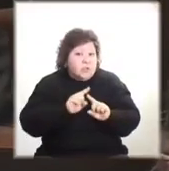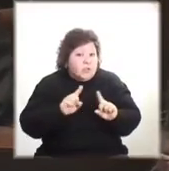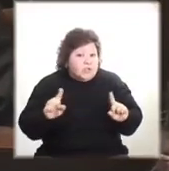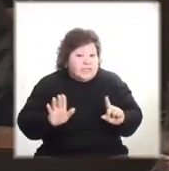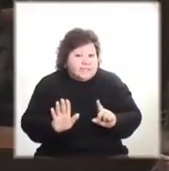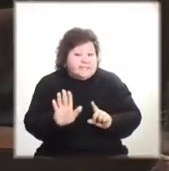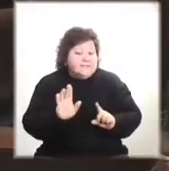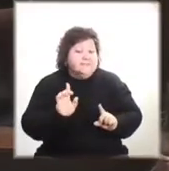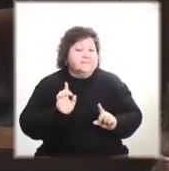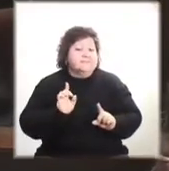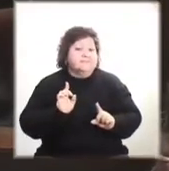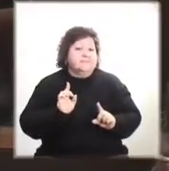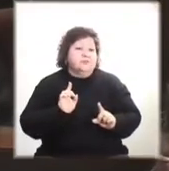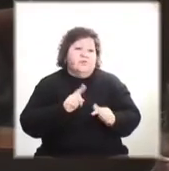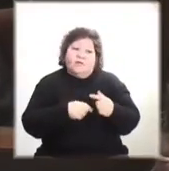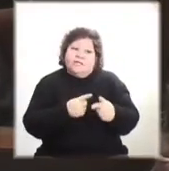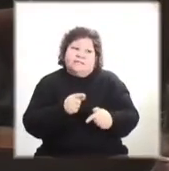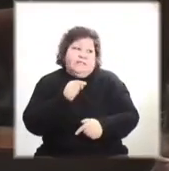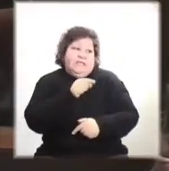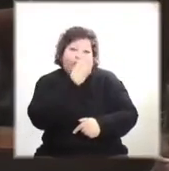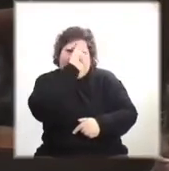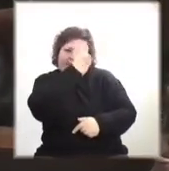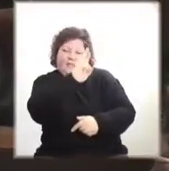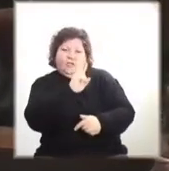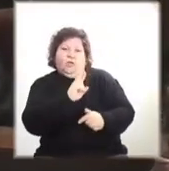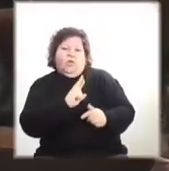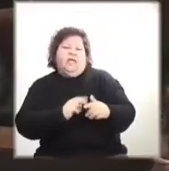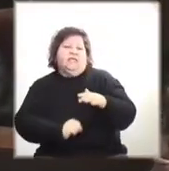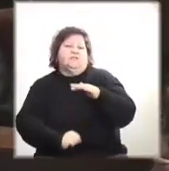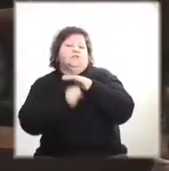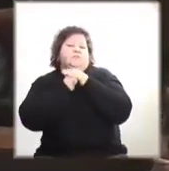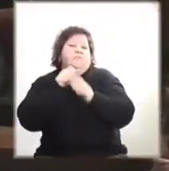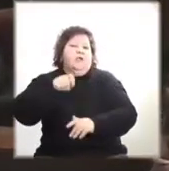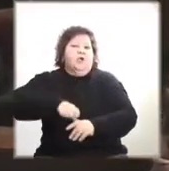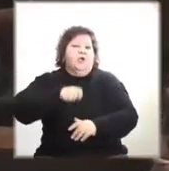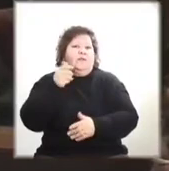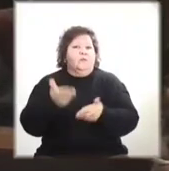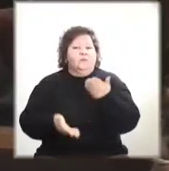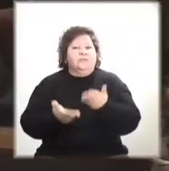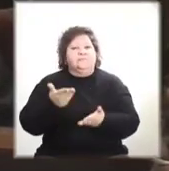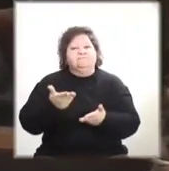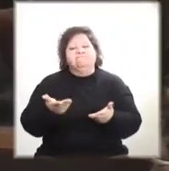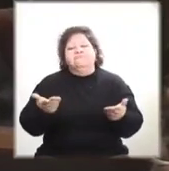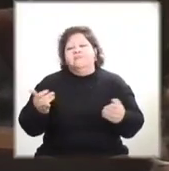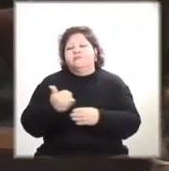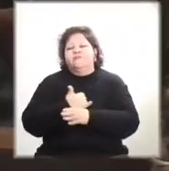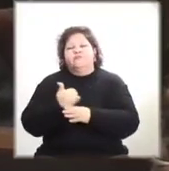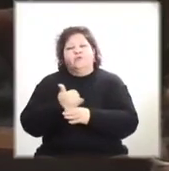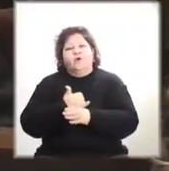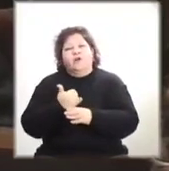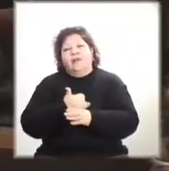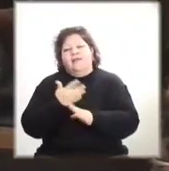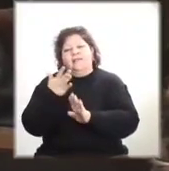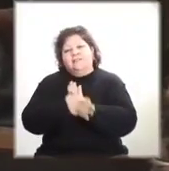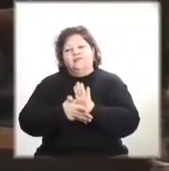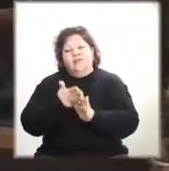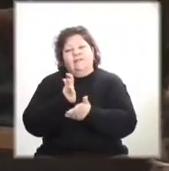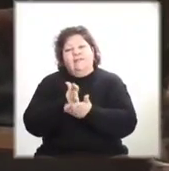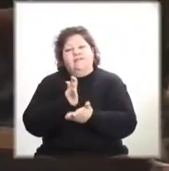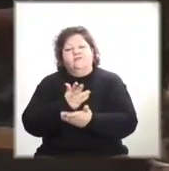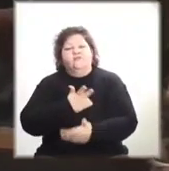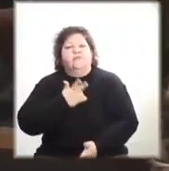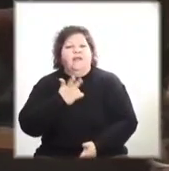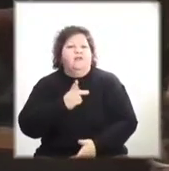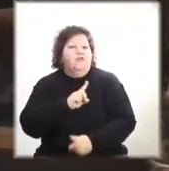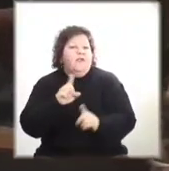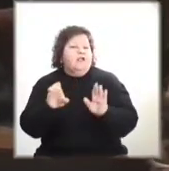enseñanza. Entonces, en lo personal yo creo que la Institución Nacional de Derechos Humanos es una estructura inconstitucional. No por lo